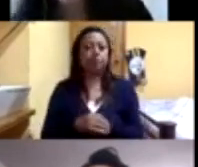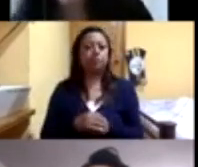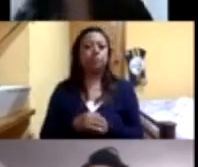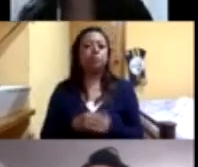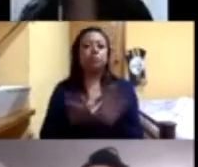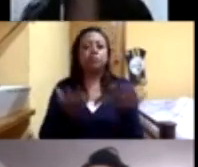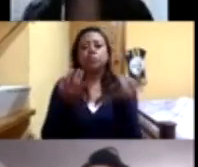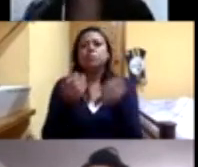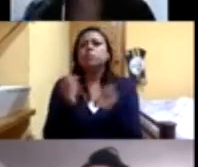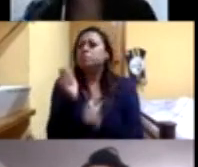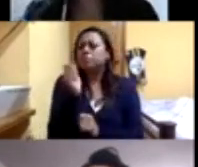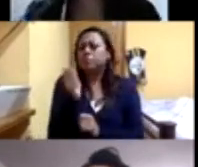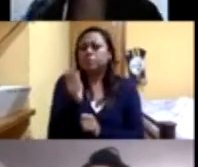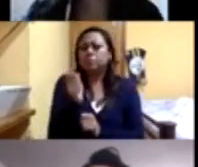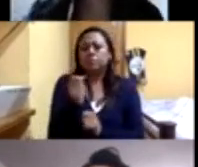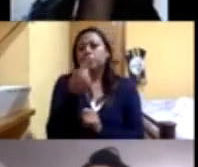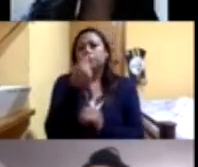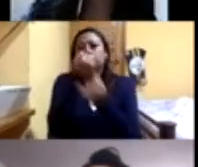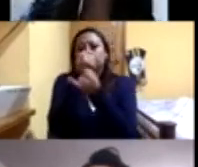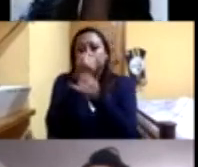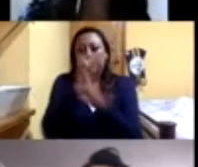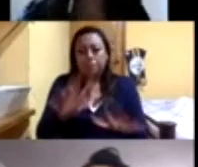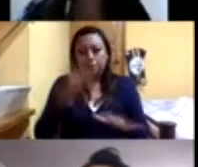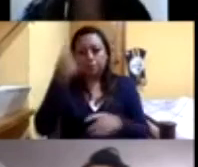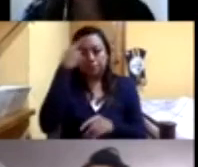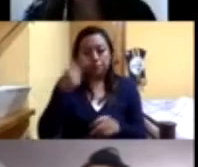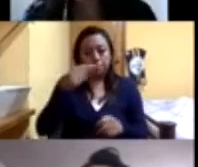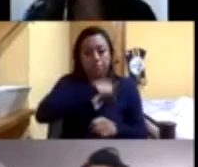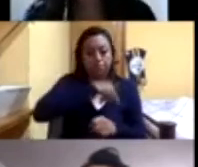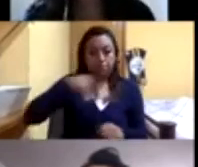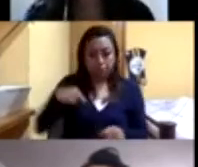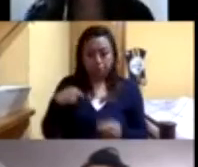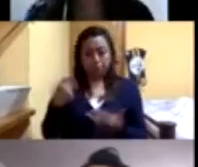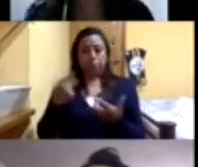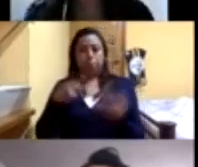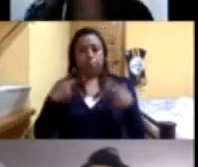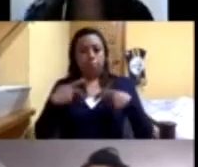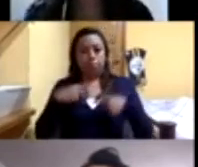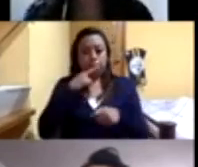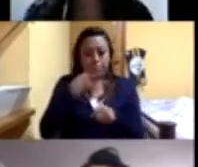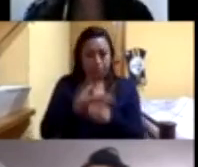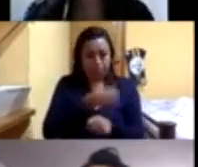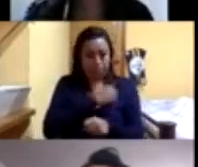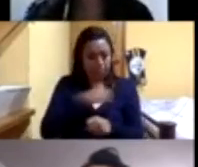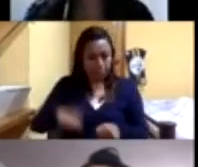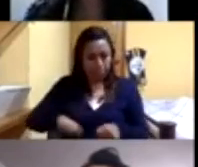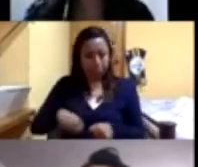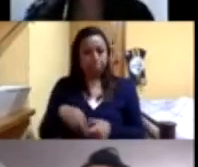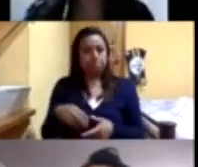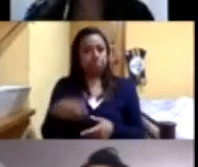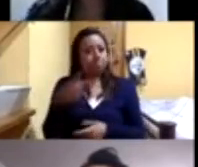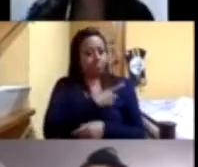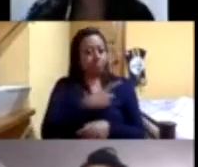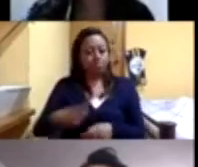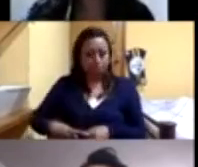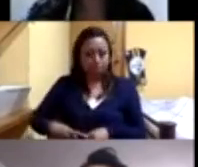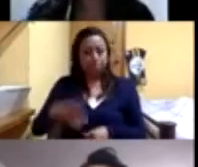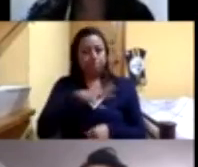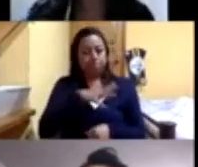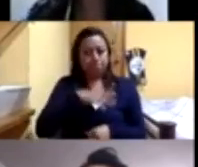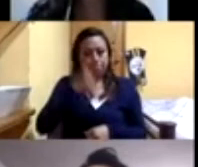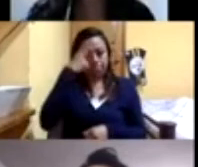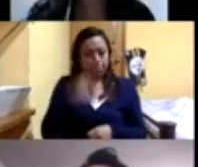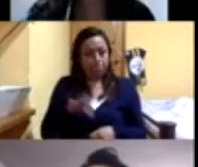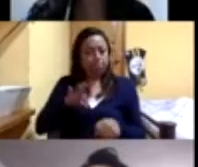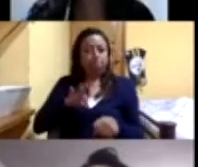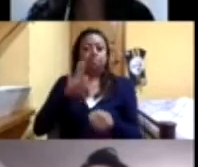es un tipo de informe en donde nosotros, los sujetos obligados, tenemos el deber de defender la legalidad de nuestra